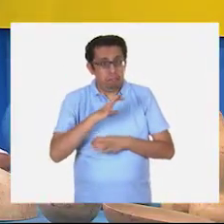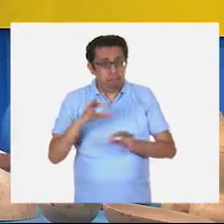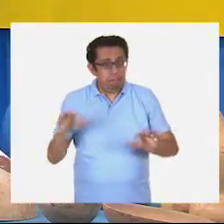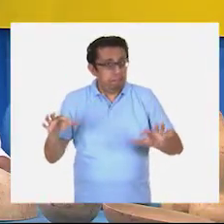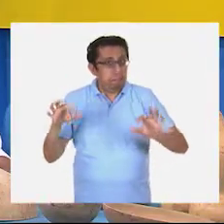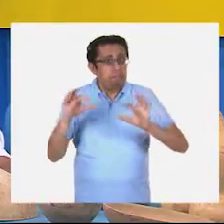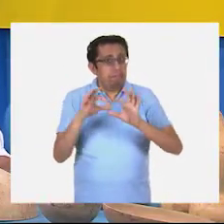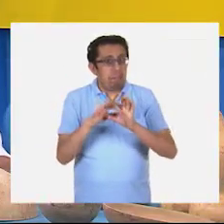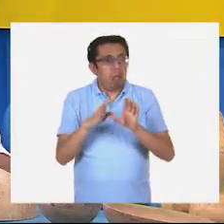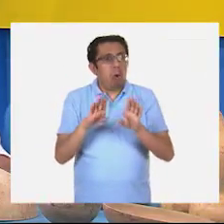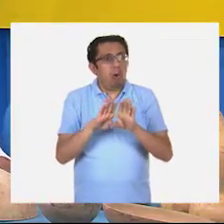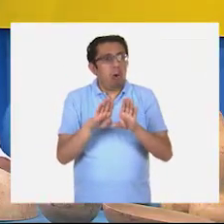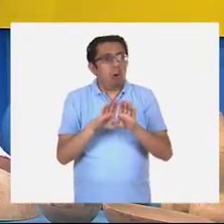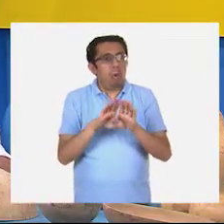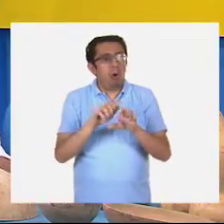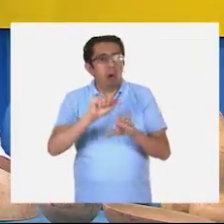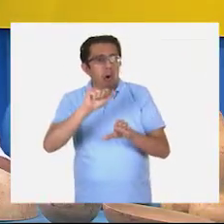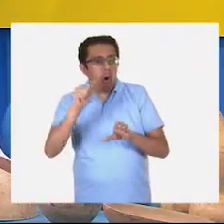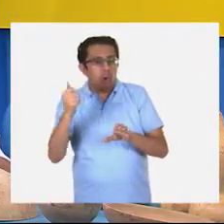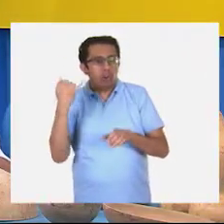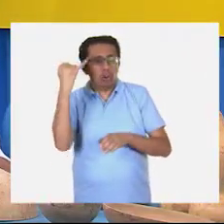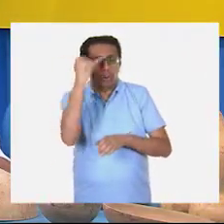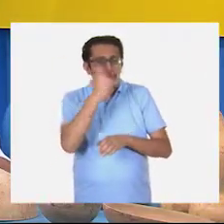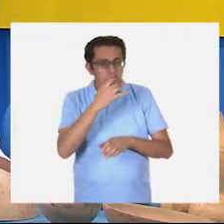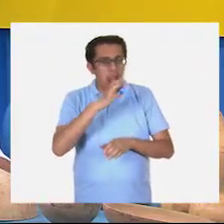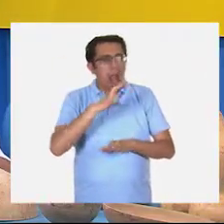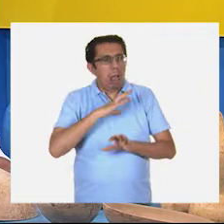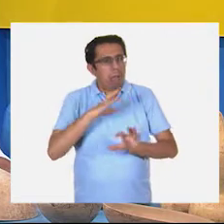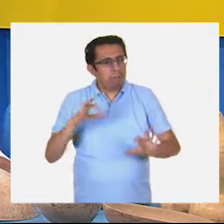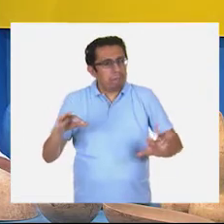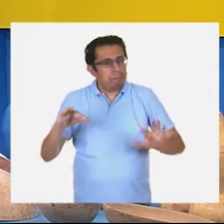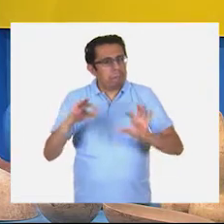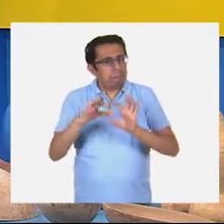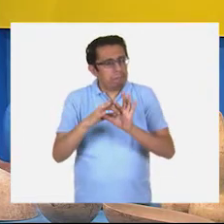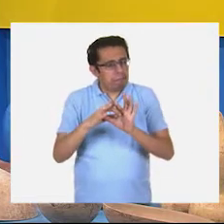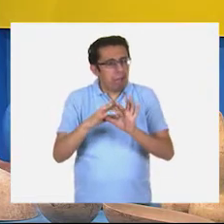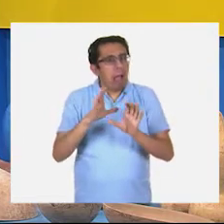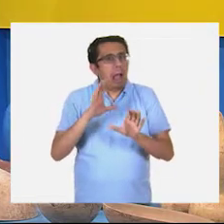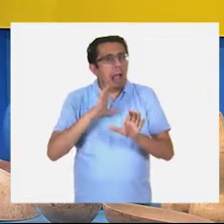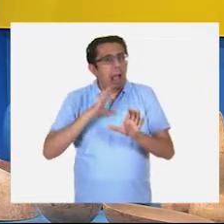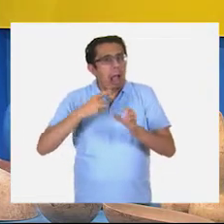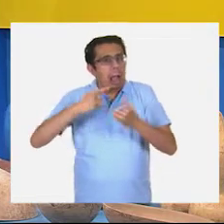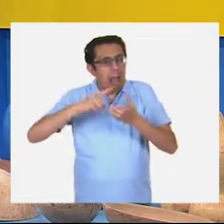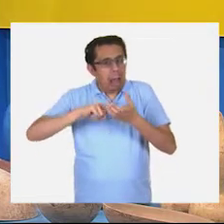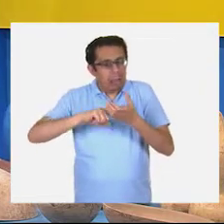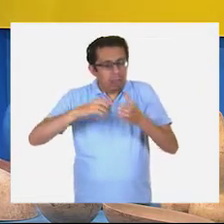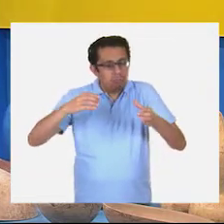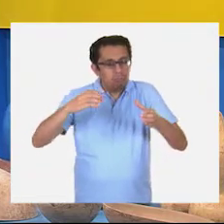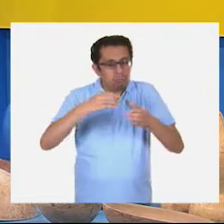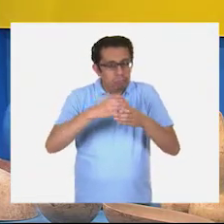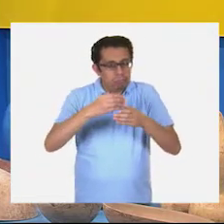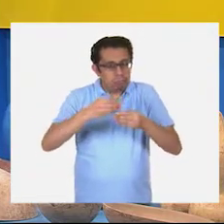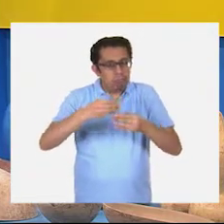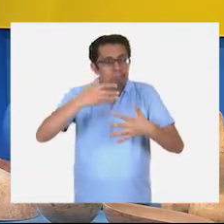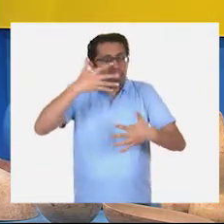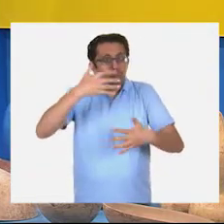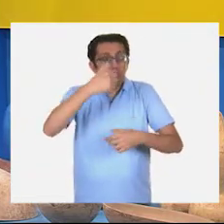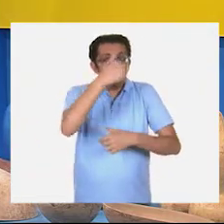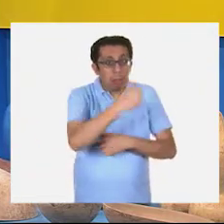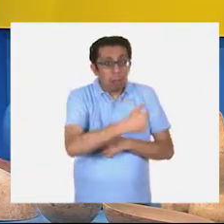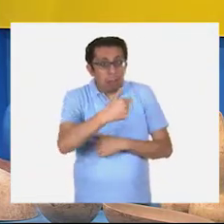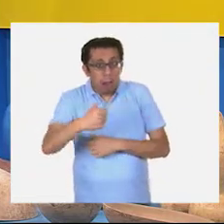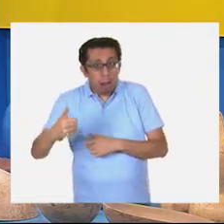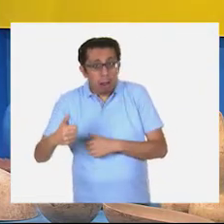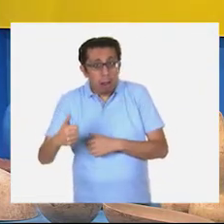llamémosla familiar con otras lenguas, por lo que forman una familia. Y cada una de estas familias la